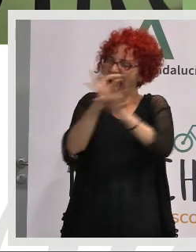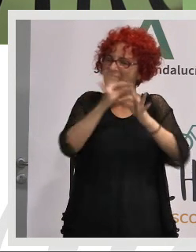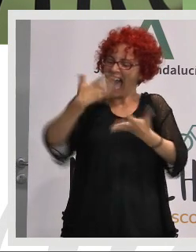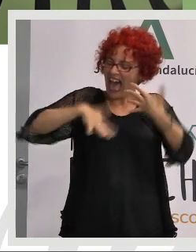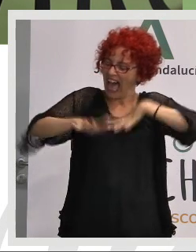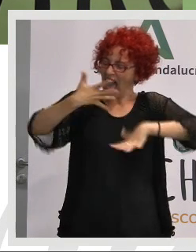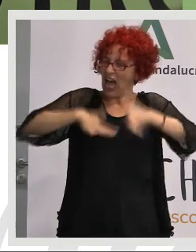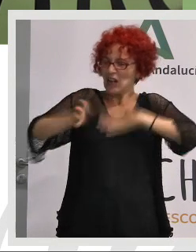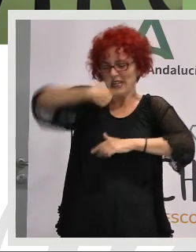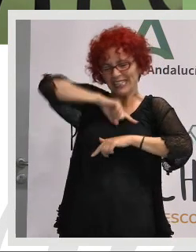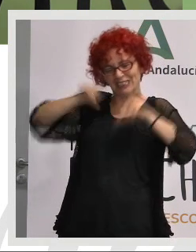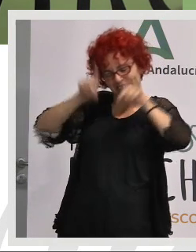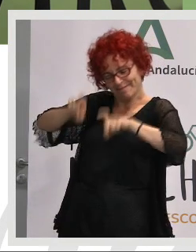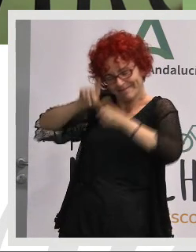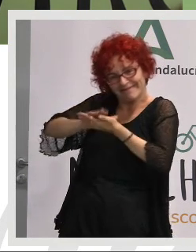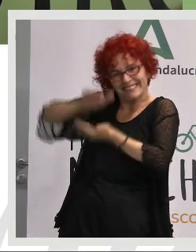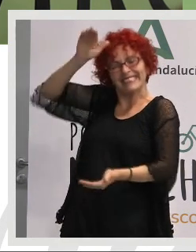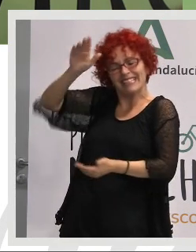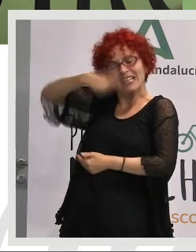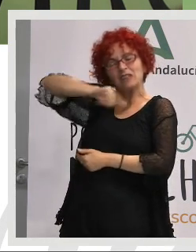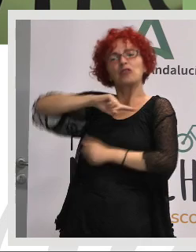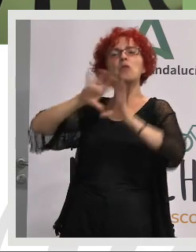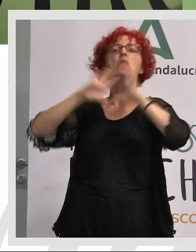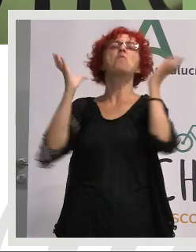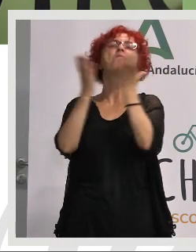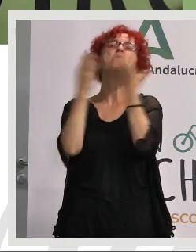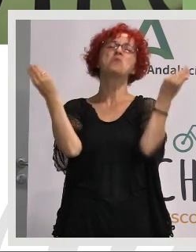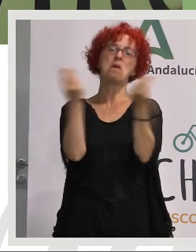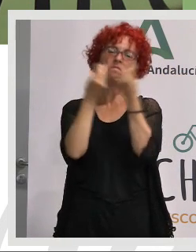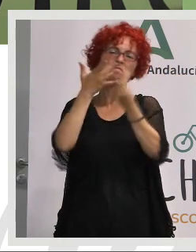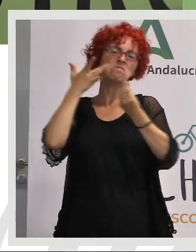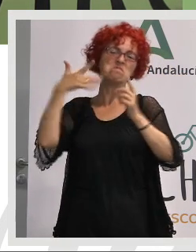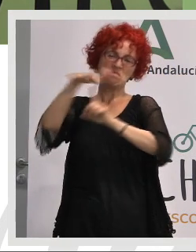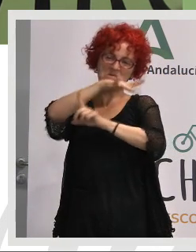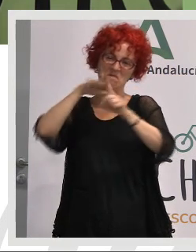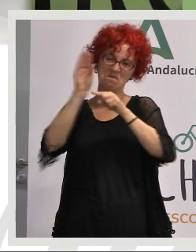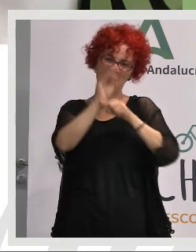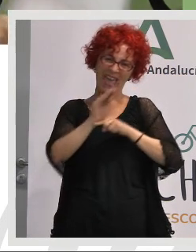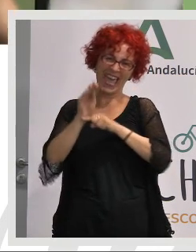los pequeñitos para tener un mundo mejor. ¿Vale? Muchas gracias.